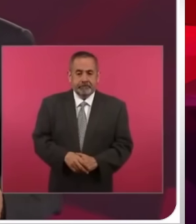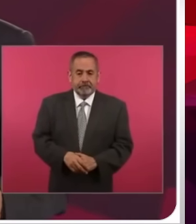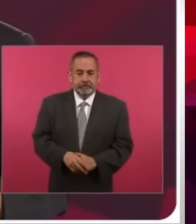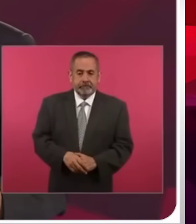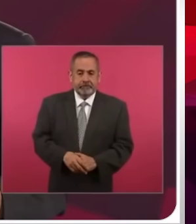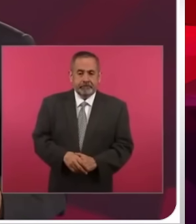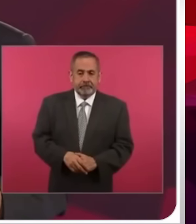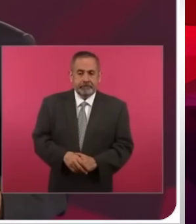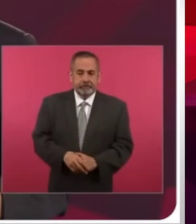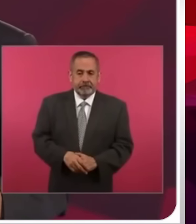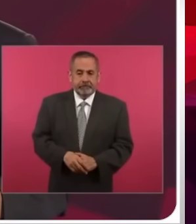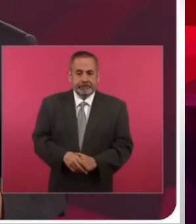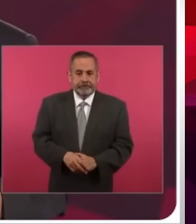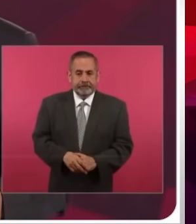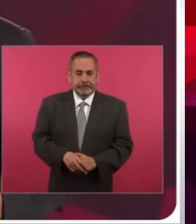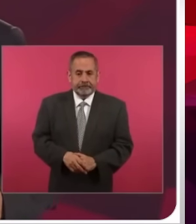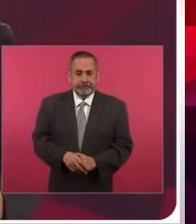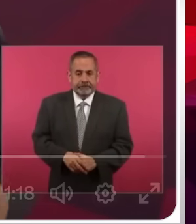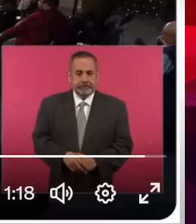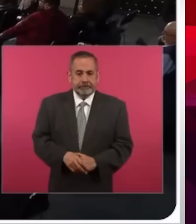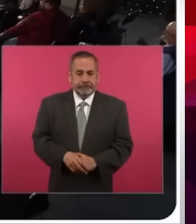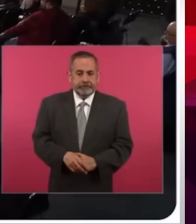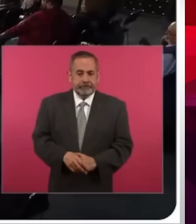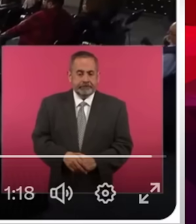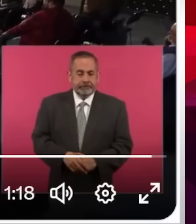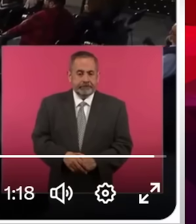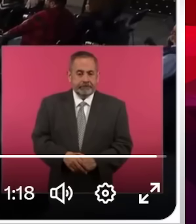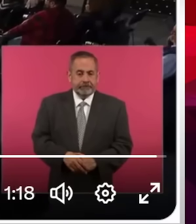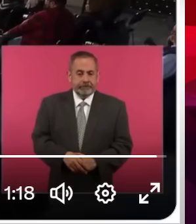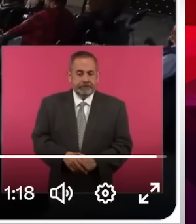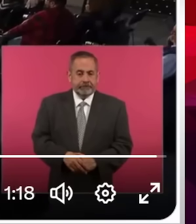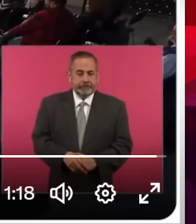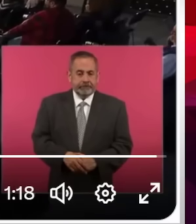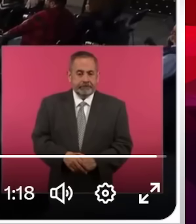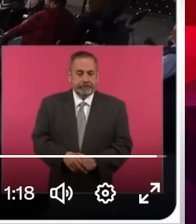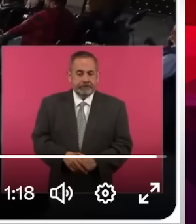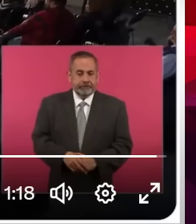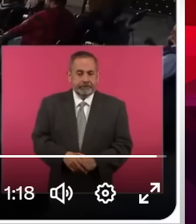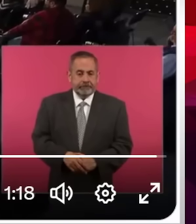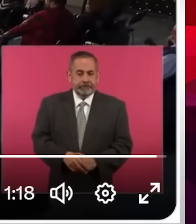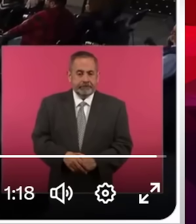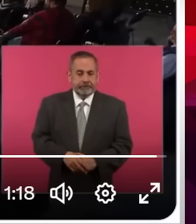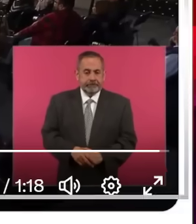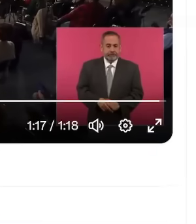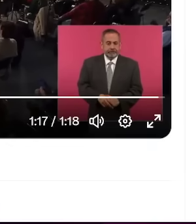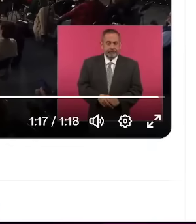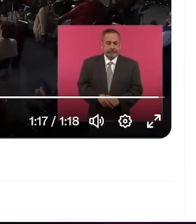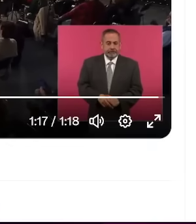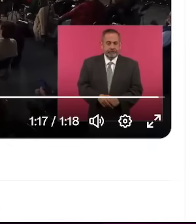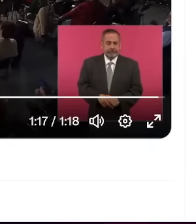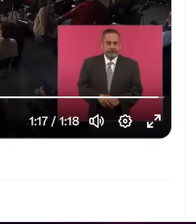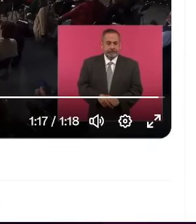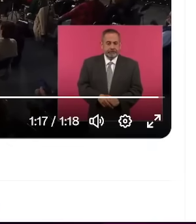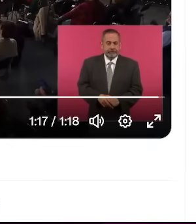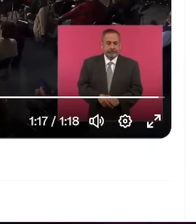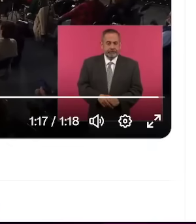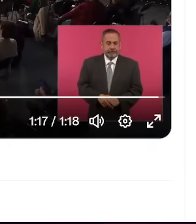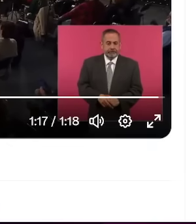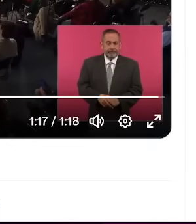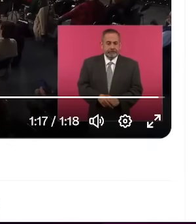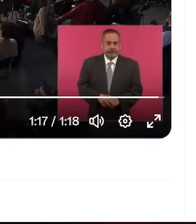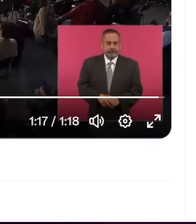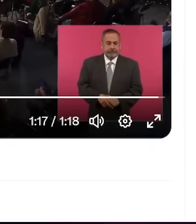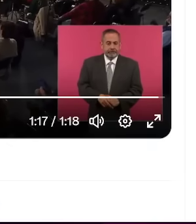Este pero vamos Bueno es lo que dice el presidente es la reacción cuando